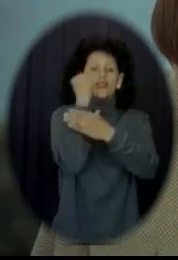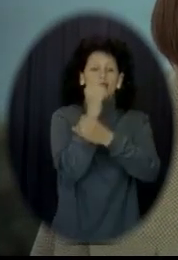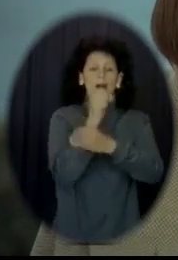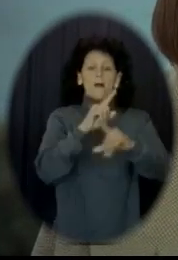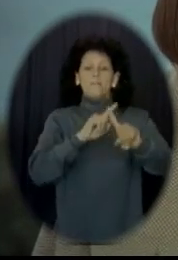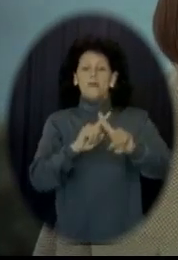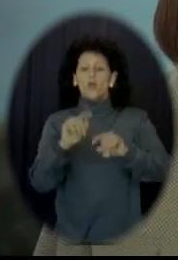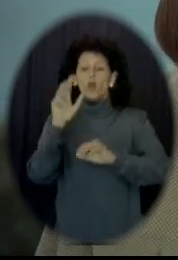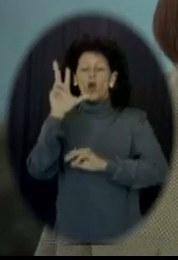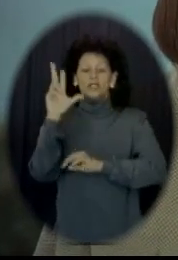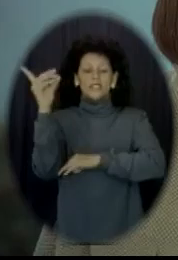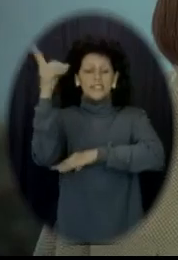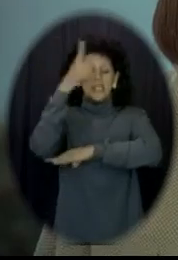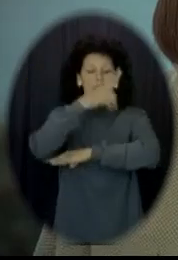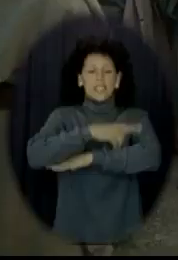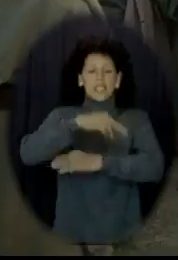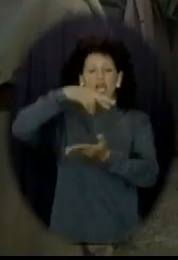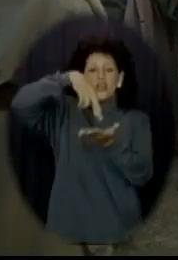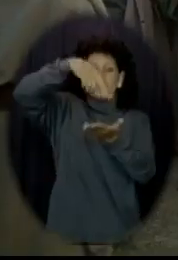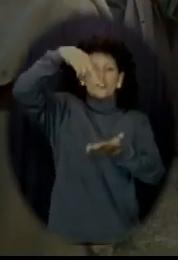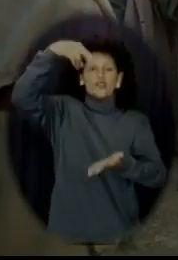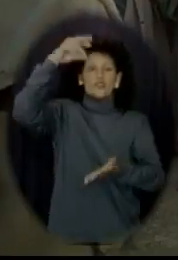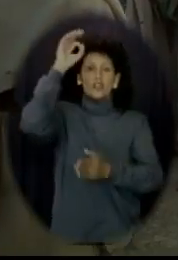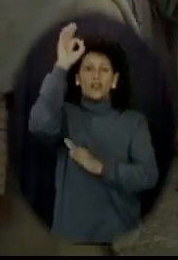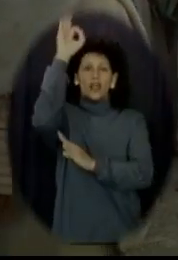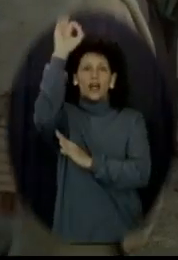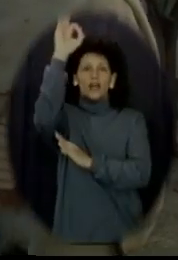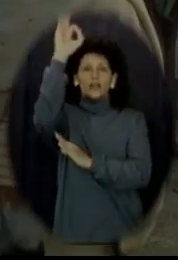Pero al tercer día resucitará.